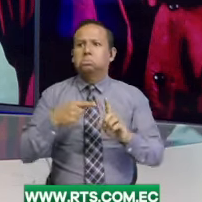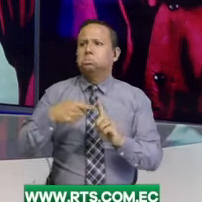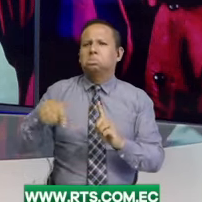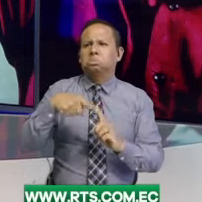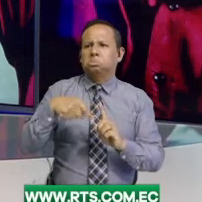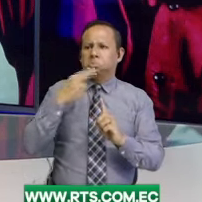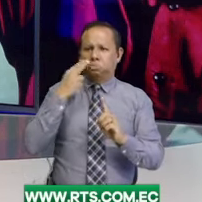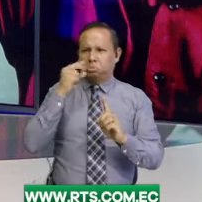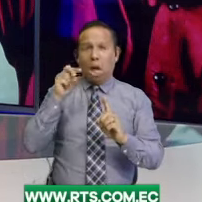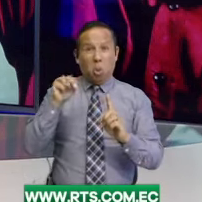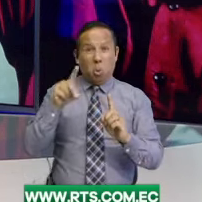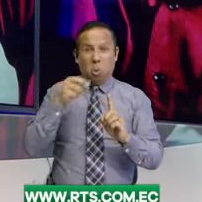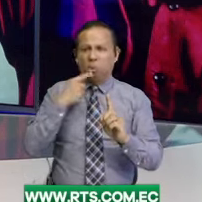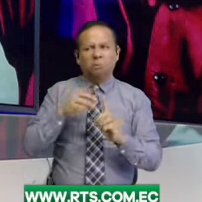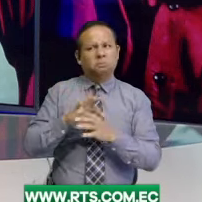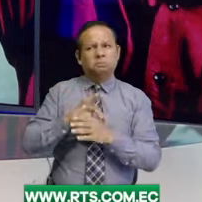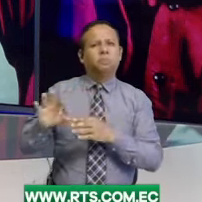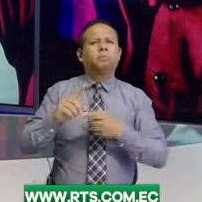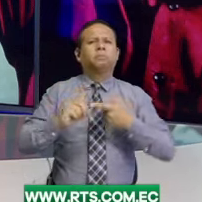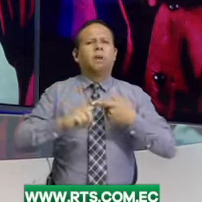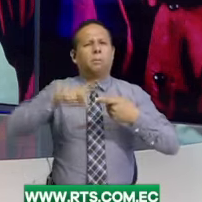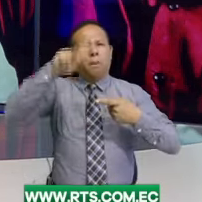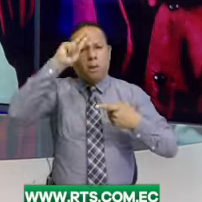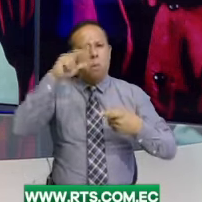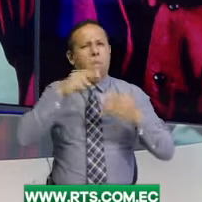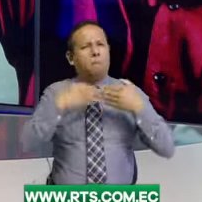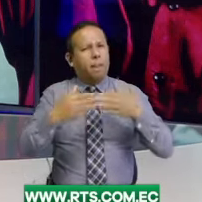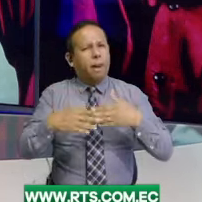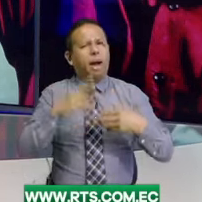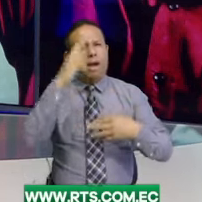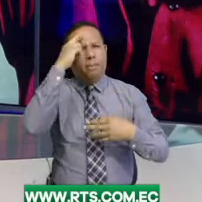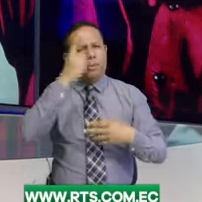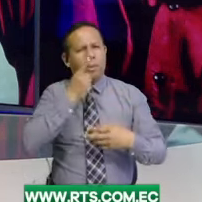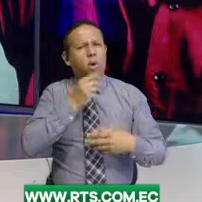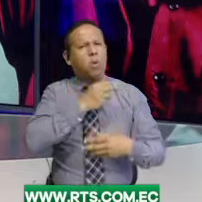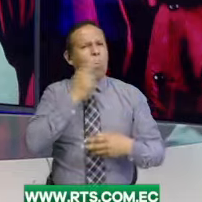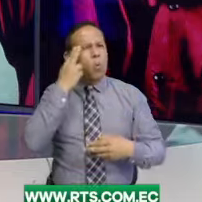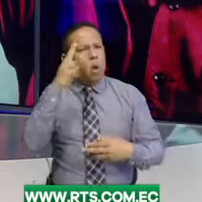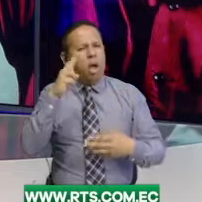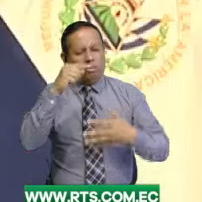Argentina, Chile, Costa Rica, Perú, Panamá, República Dominicana y Uruguay.